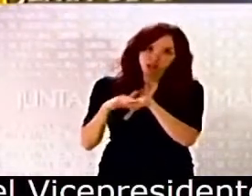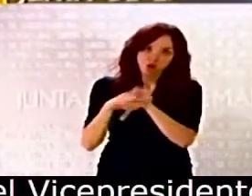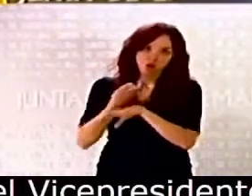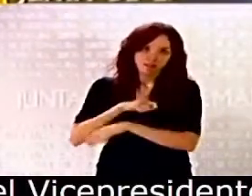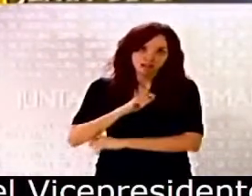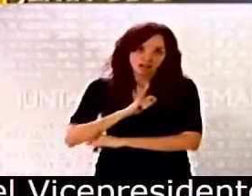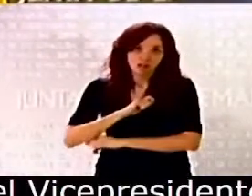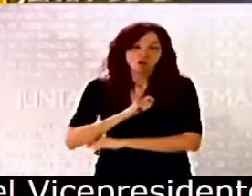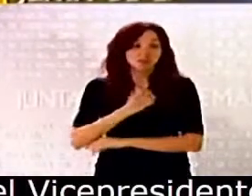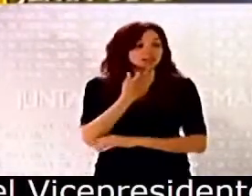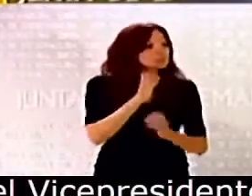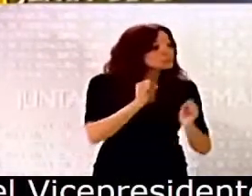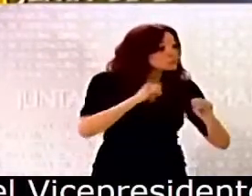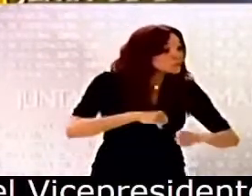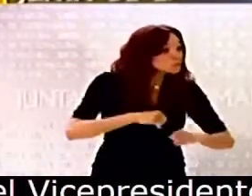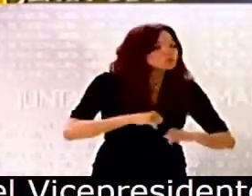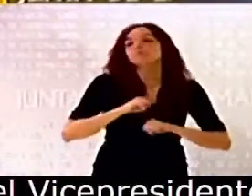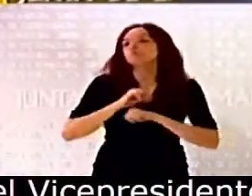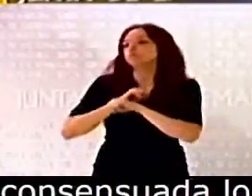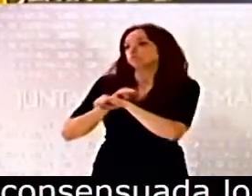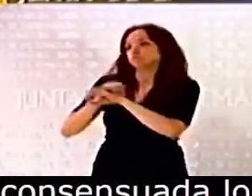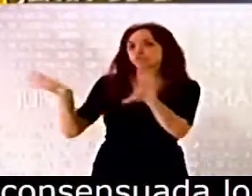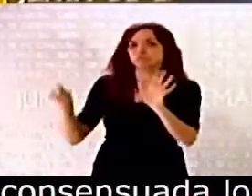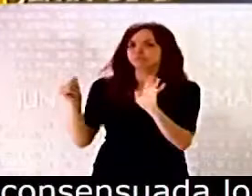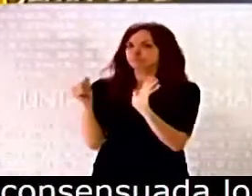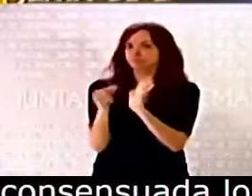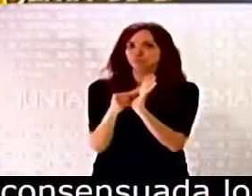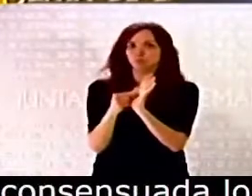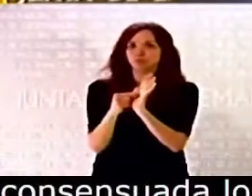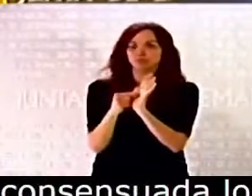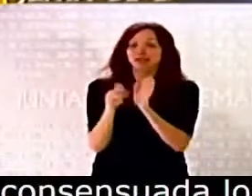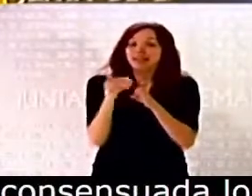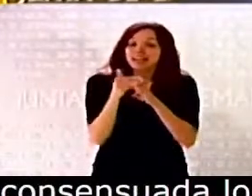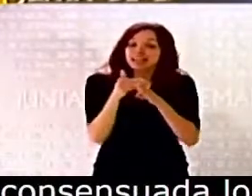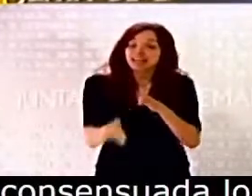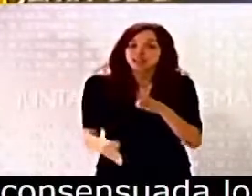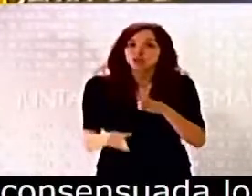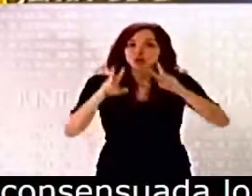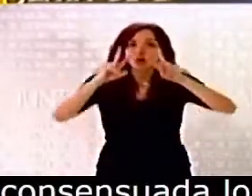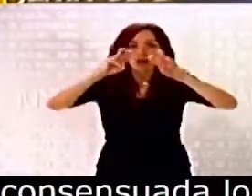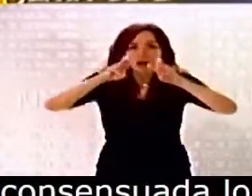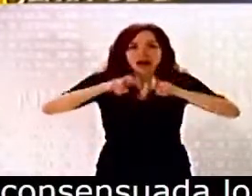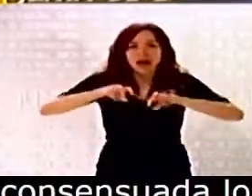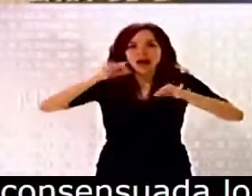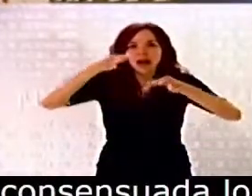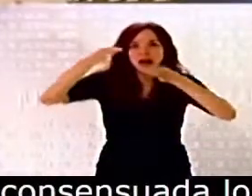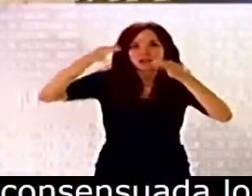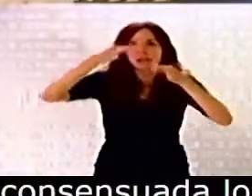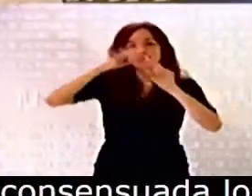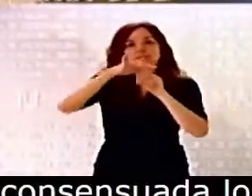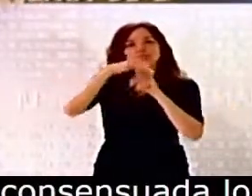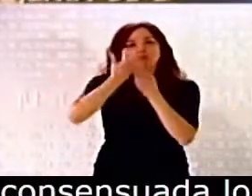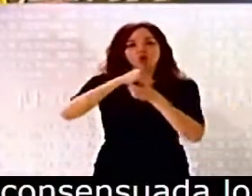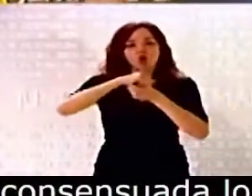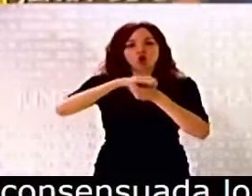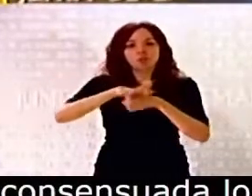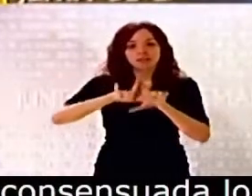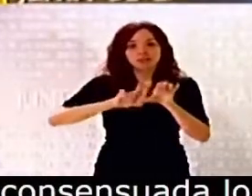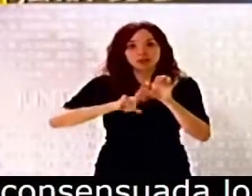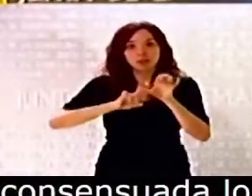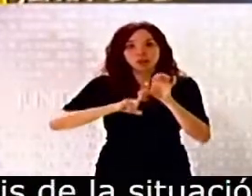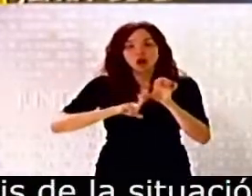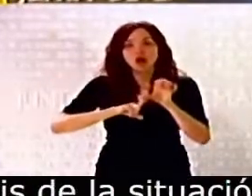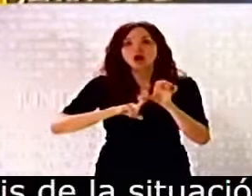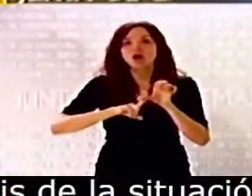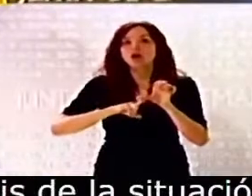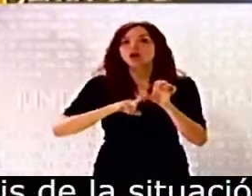haremos saber inmediatamente. El resto del análisis de la situación COVID en la región responde a